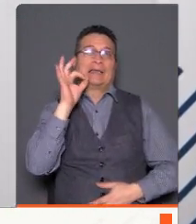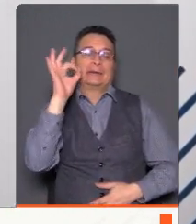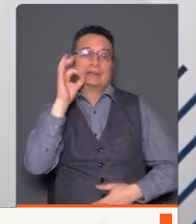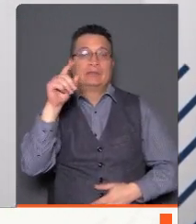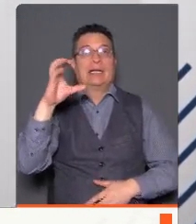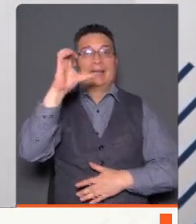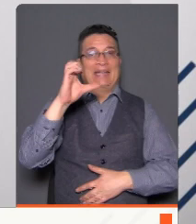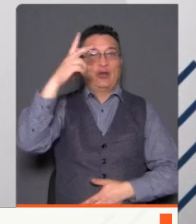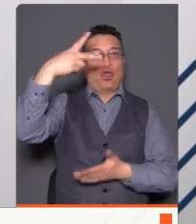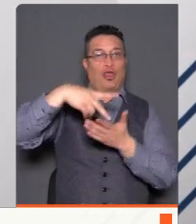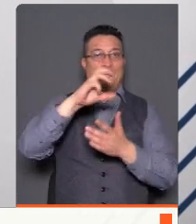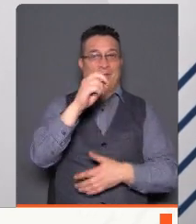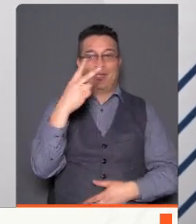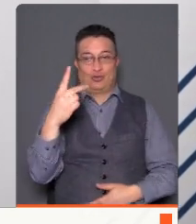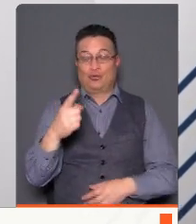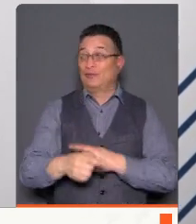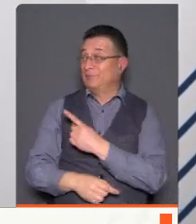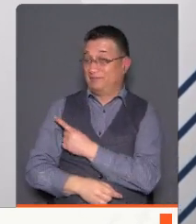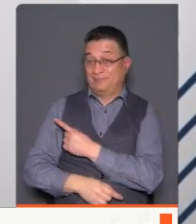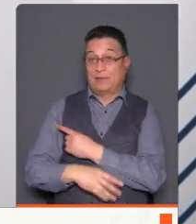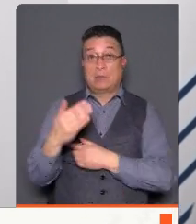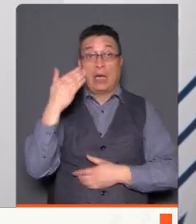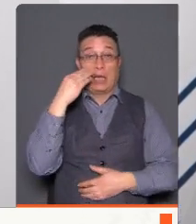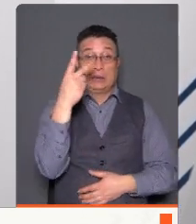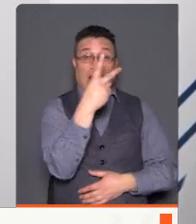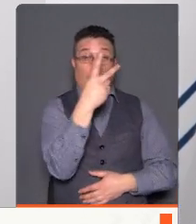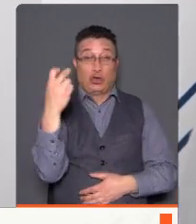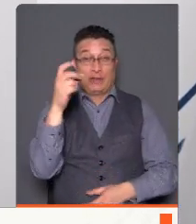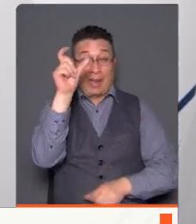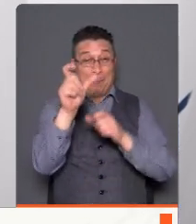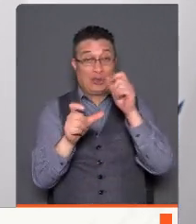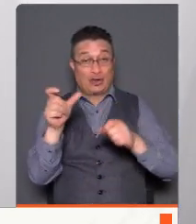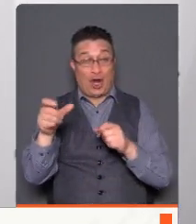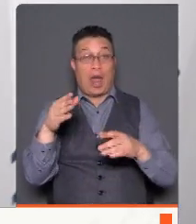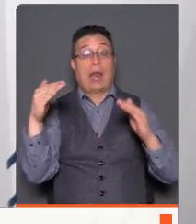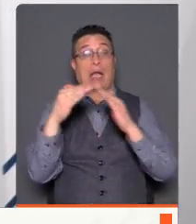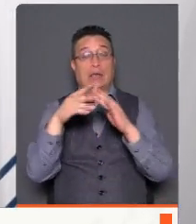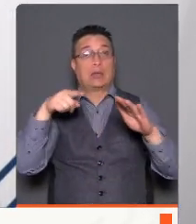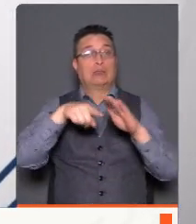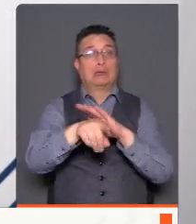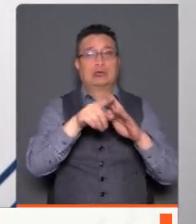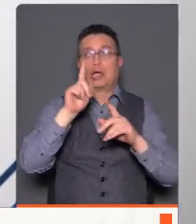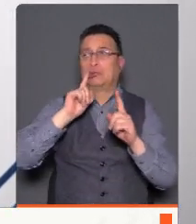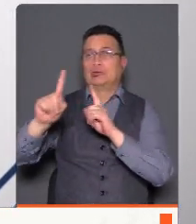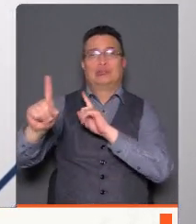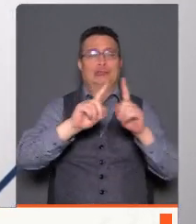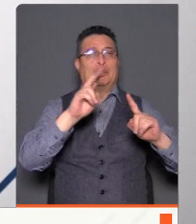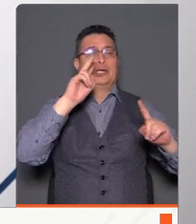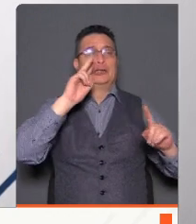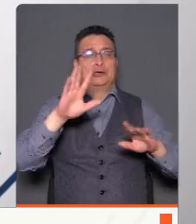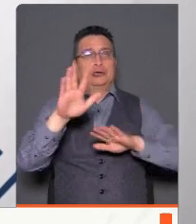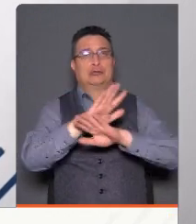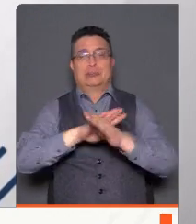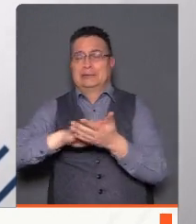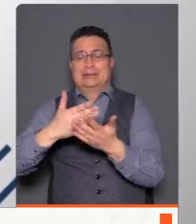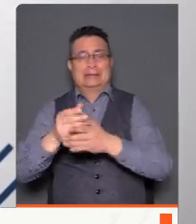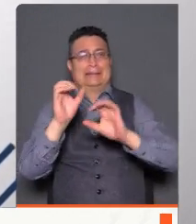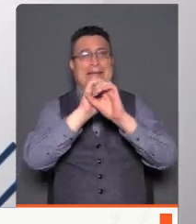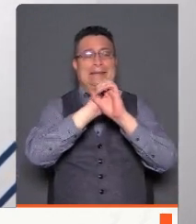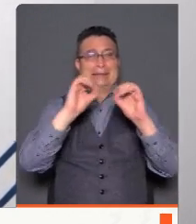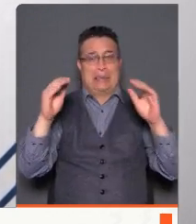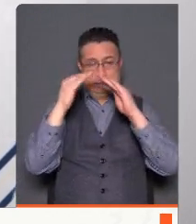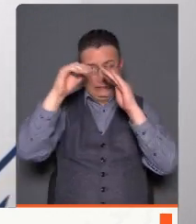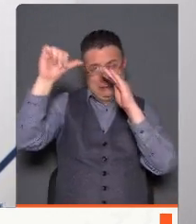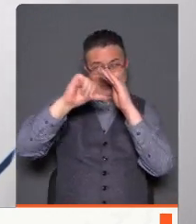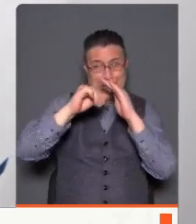2021, como esta, en donde casi 200 personas se reunieron en una casa, sin distancia física ni resguardos sanitarios. Casi un